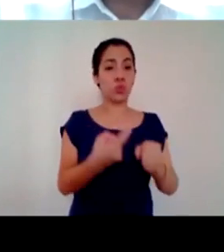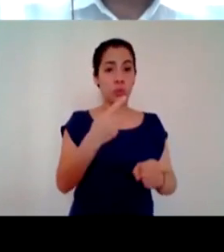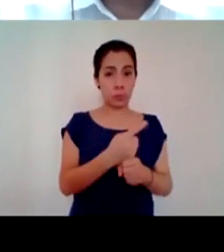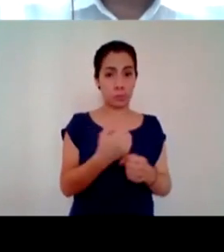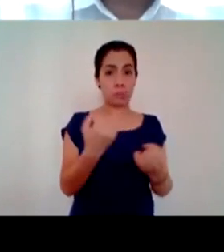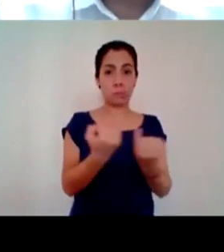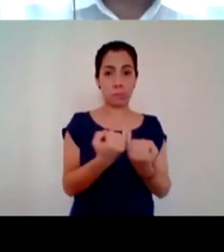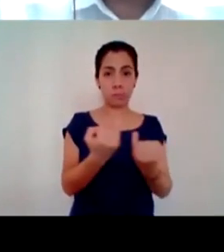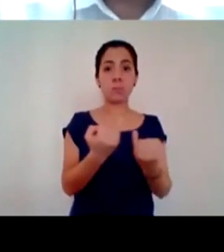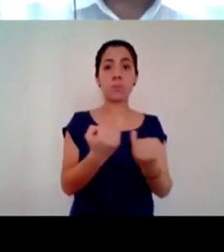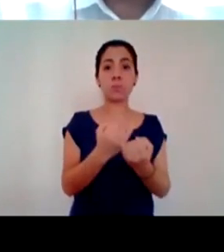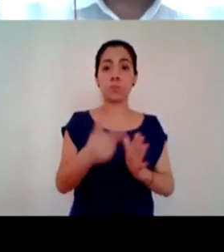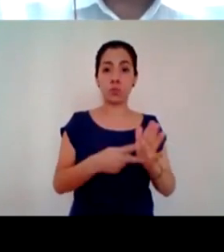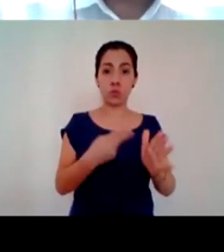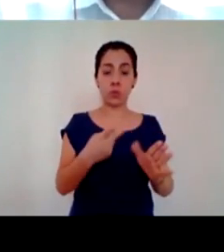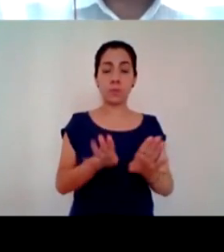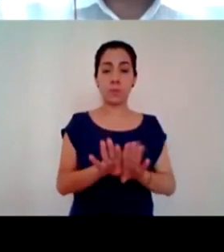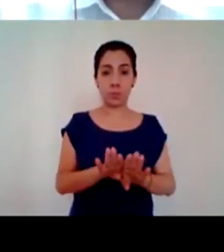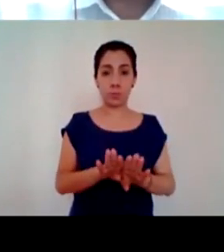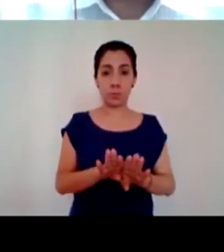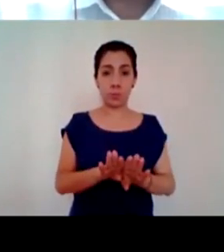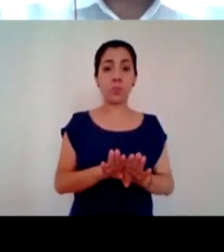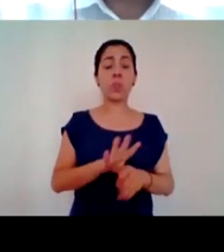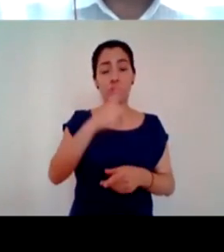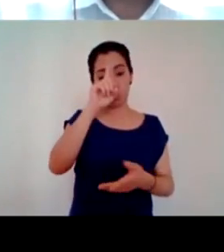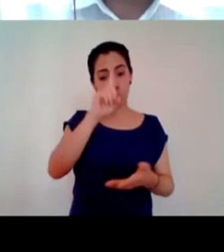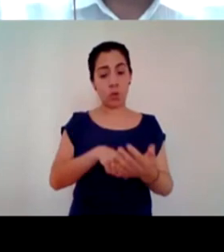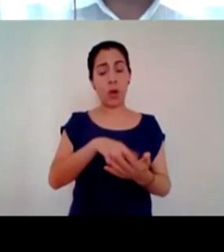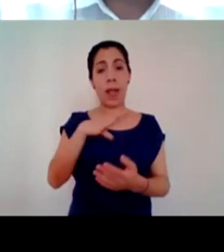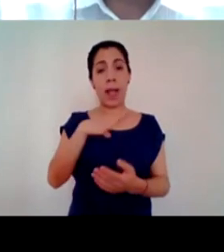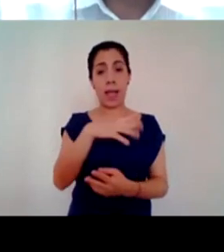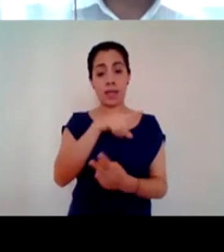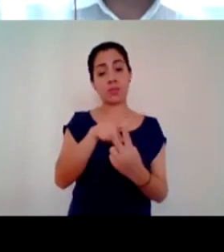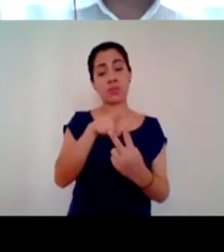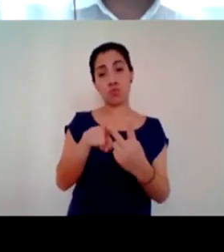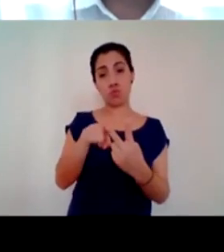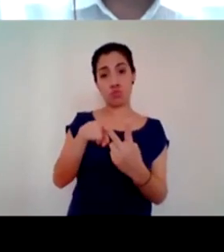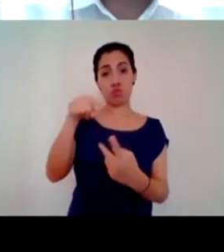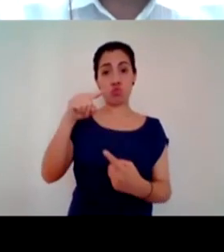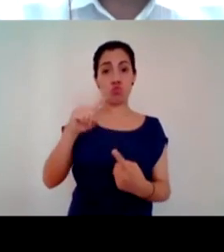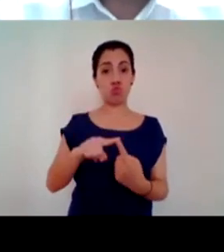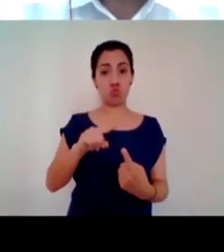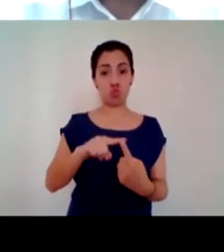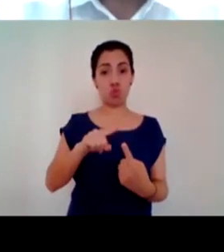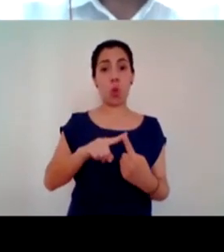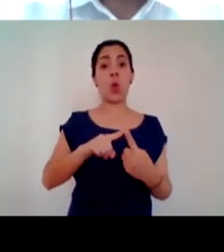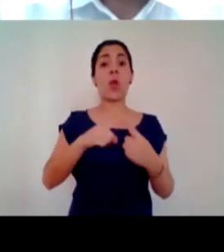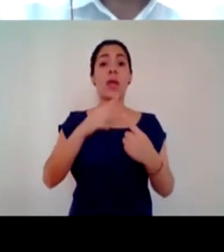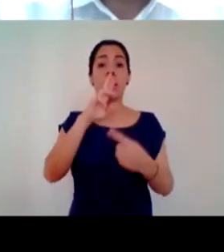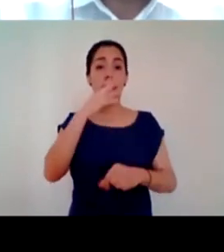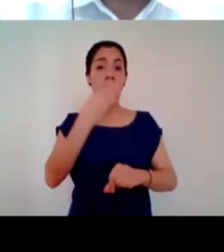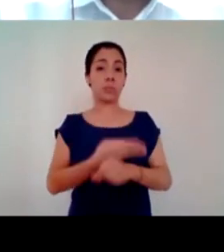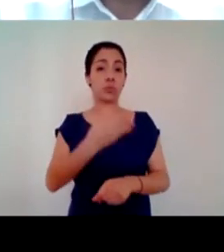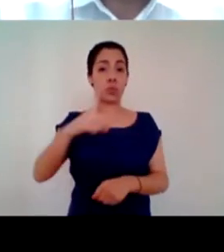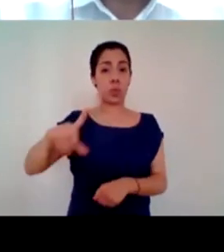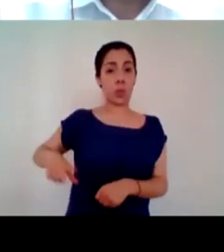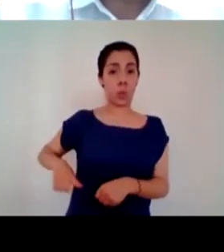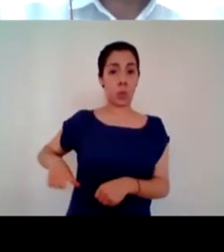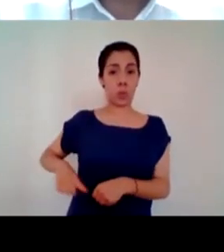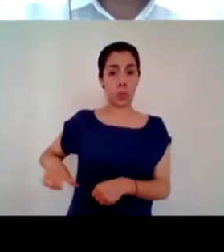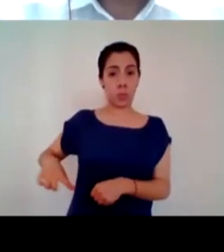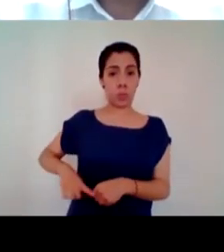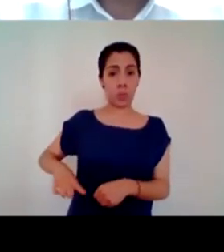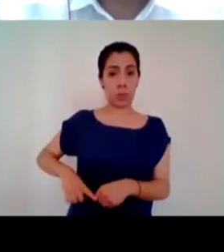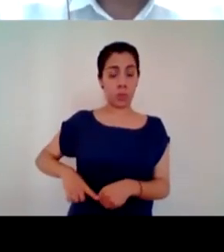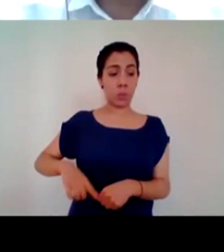desde dos apartados. Uno, el que tiene que ver con la responsabilidad del Estado a través de cuando un niño